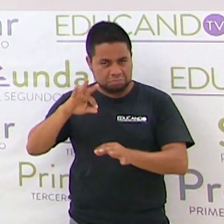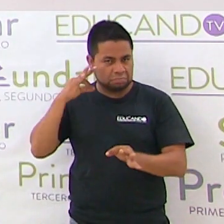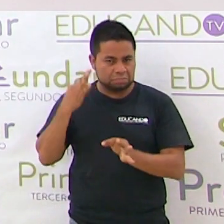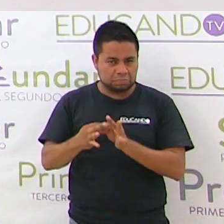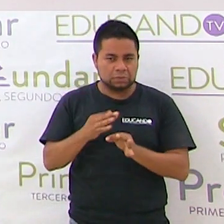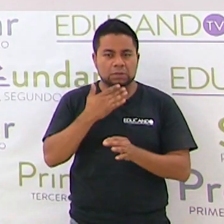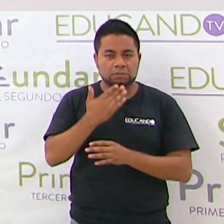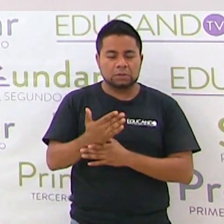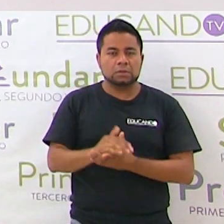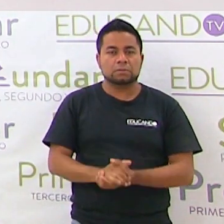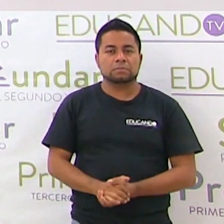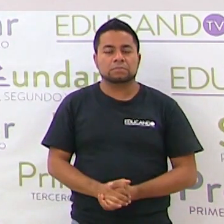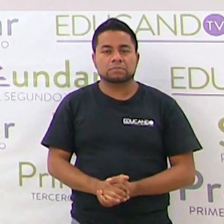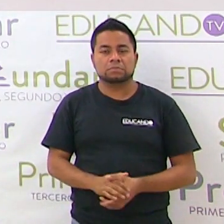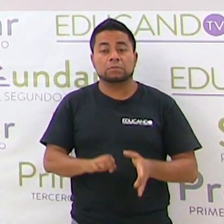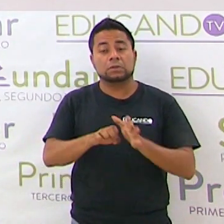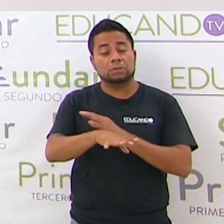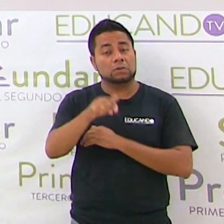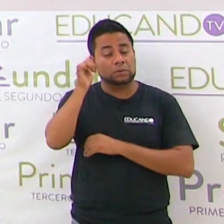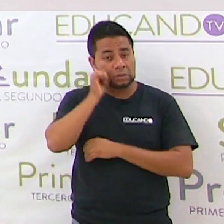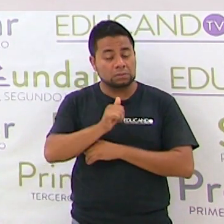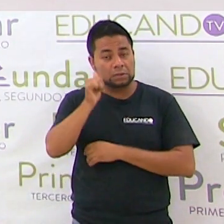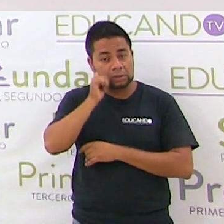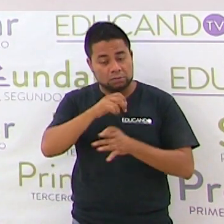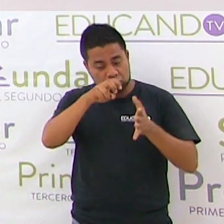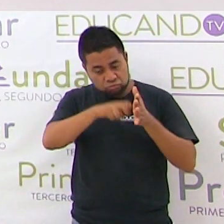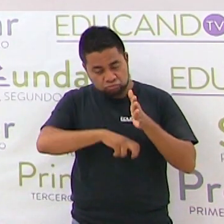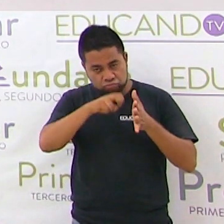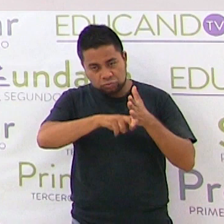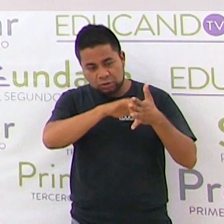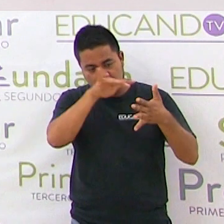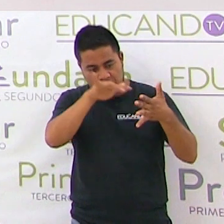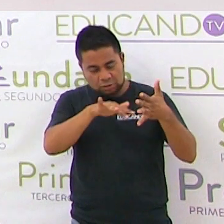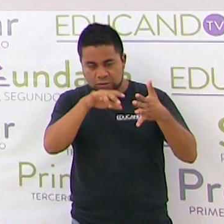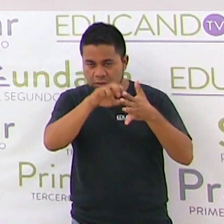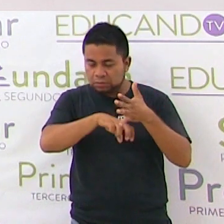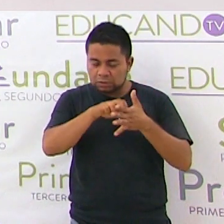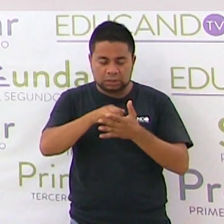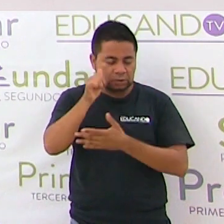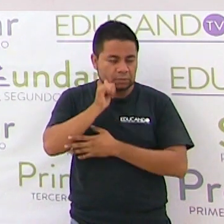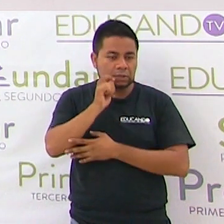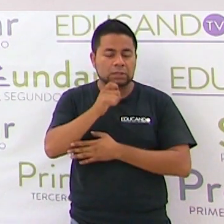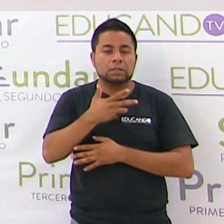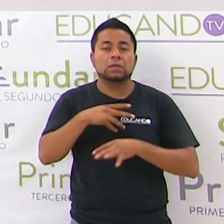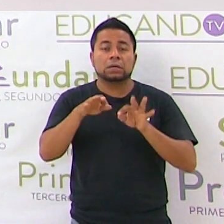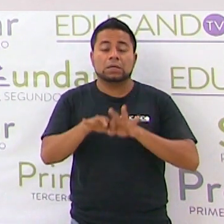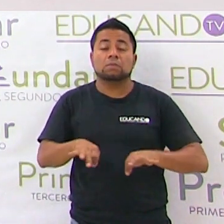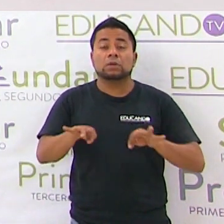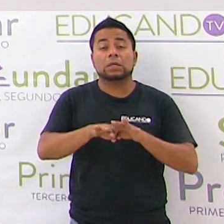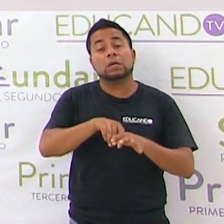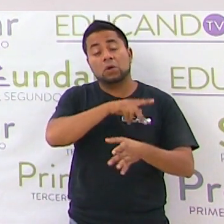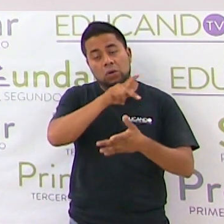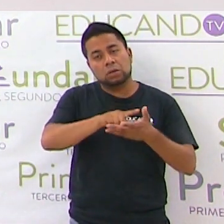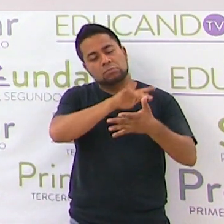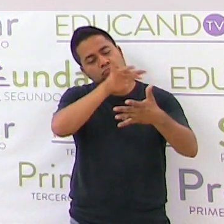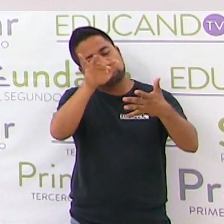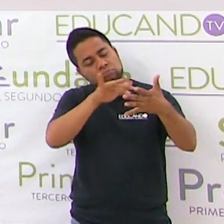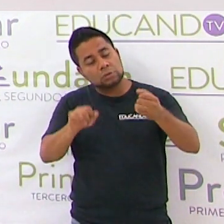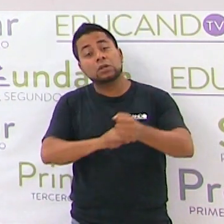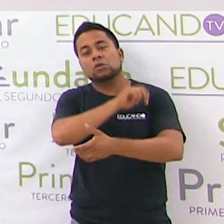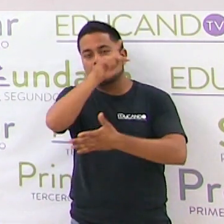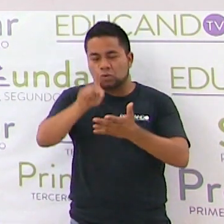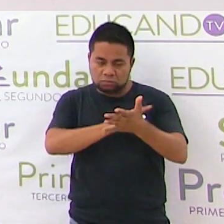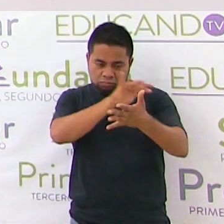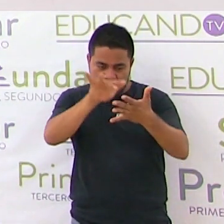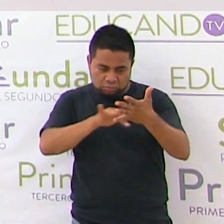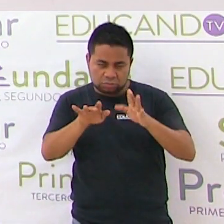todas formas, siempre que estamos corrigiendo textos, niños, es importante volver a leer y volver a leer. No